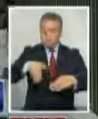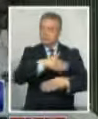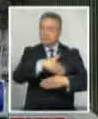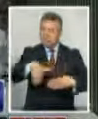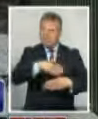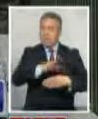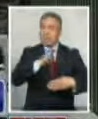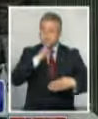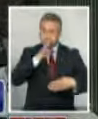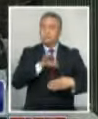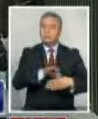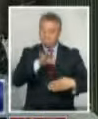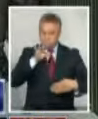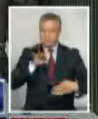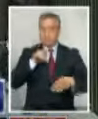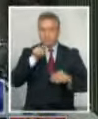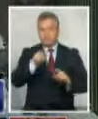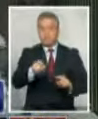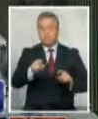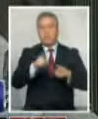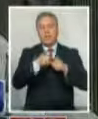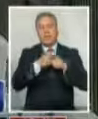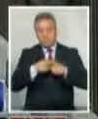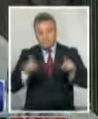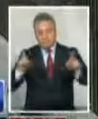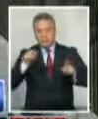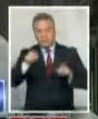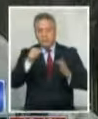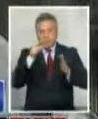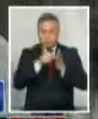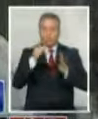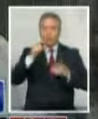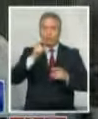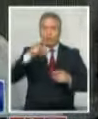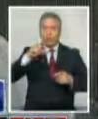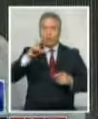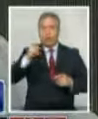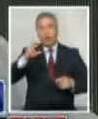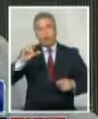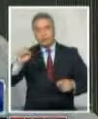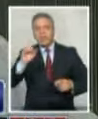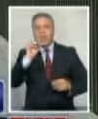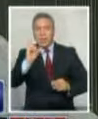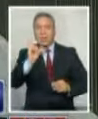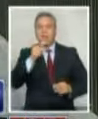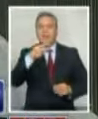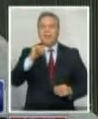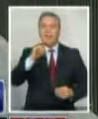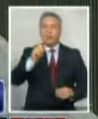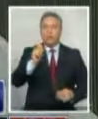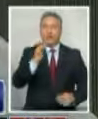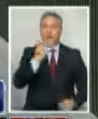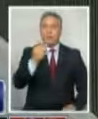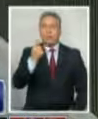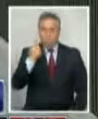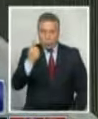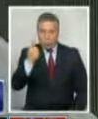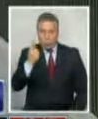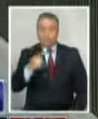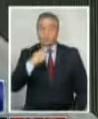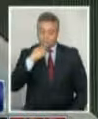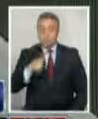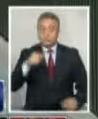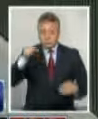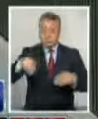especialmente respecto a la diferencia entre el punto Concordia y el hito 1. El fallo de La Haya recogió que el límite es